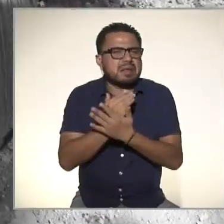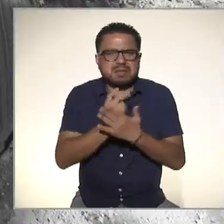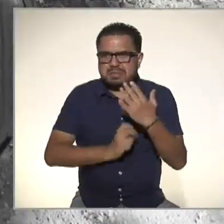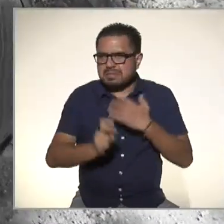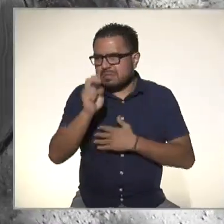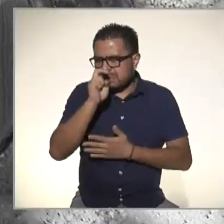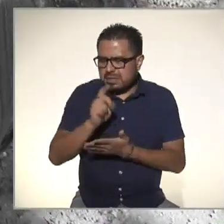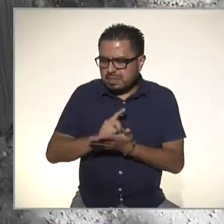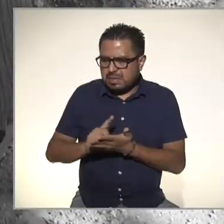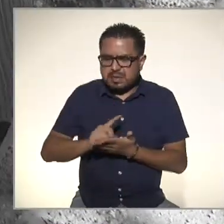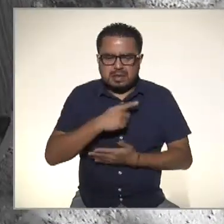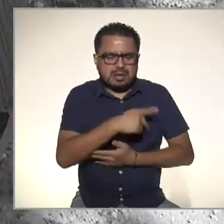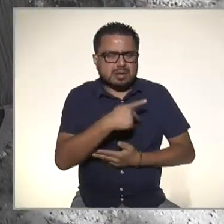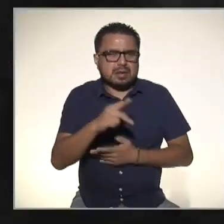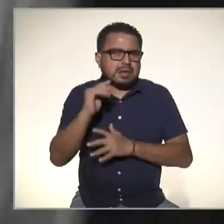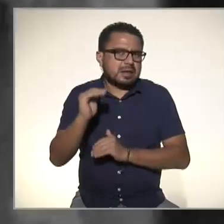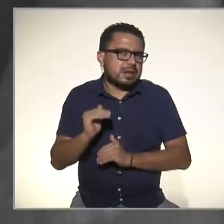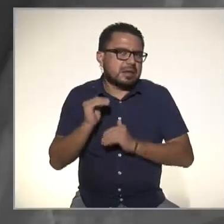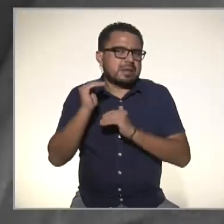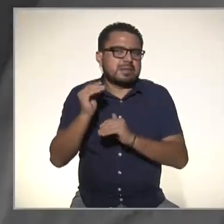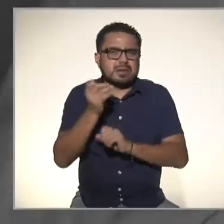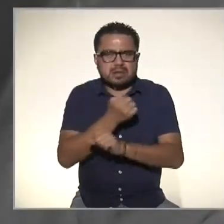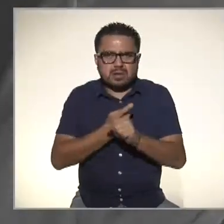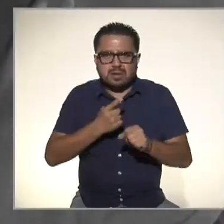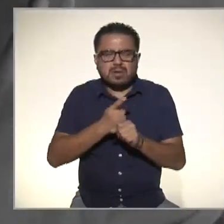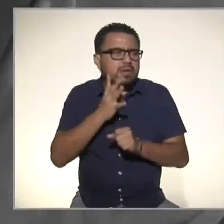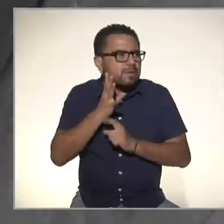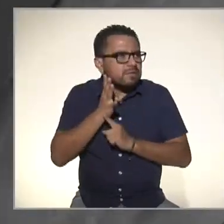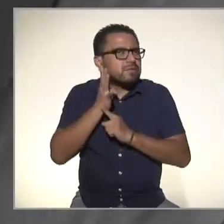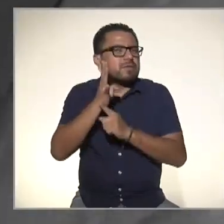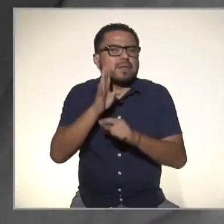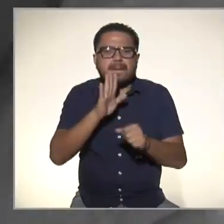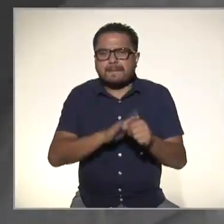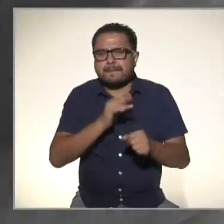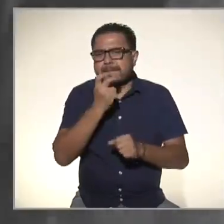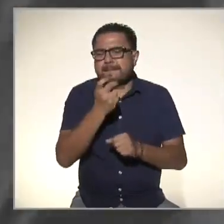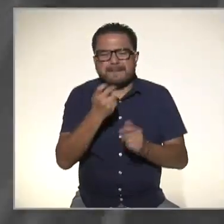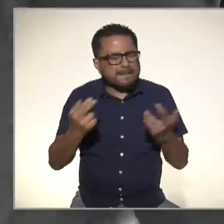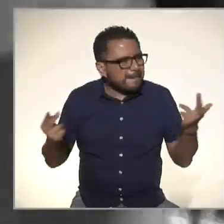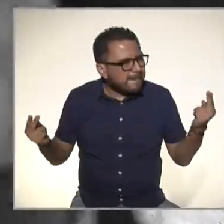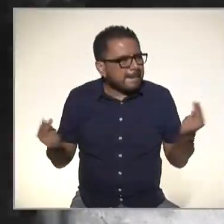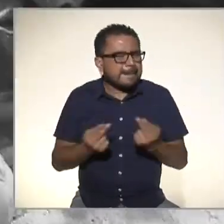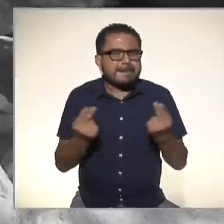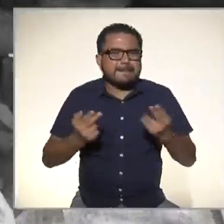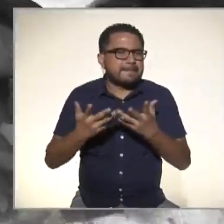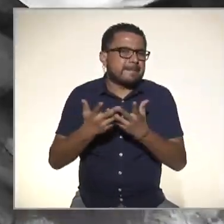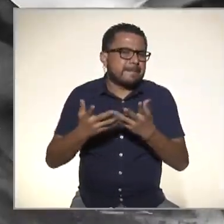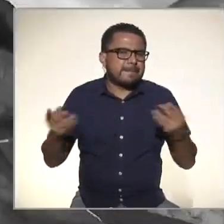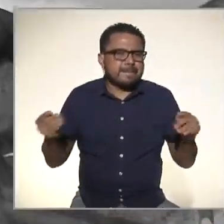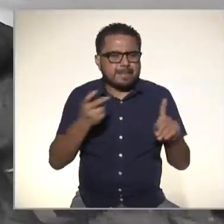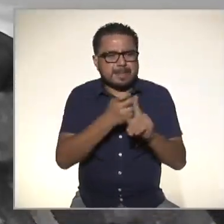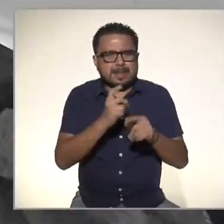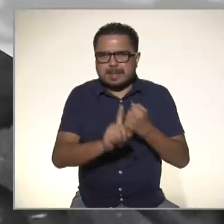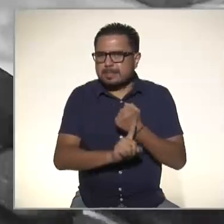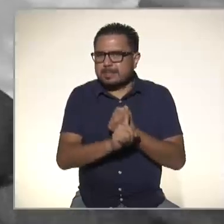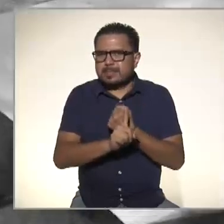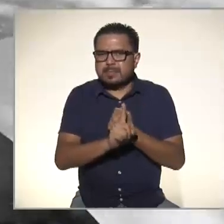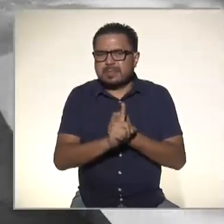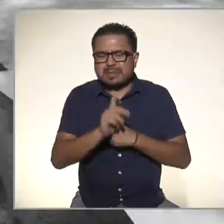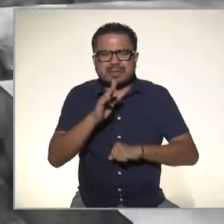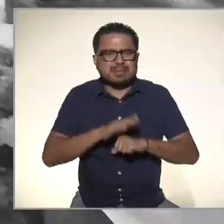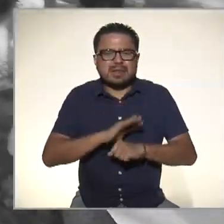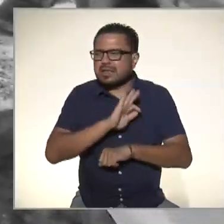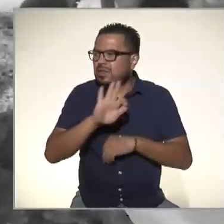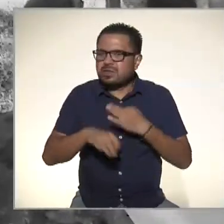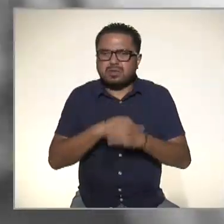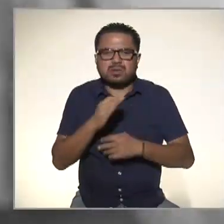sus derechos y limita sus oportunidades en el futuro. Por eso, es urgente la erradicación de este problema que nos atañe